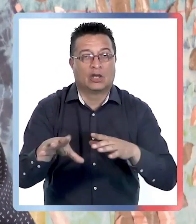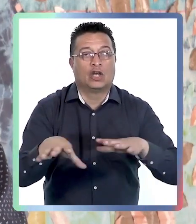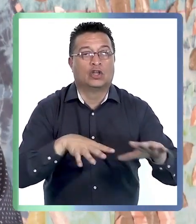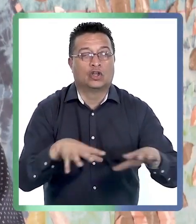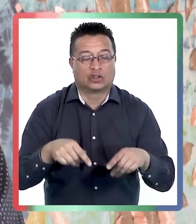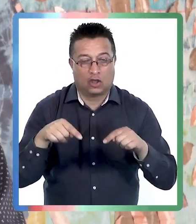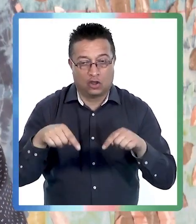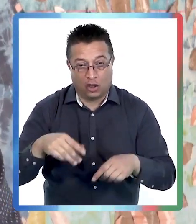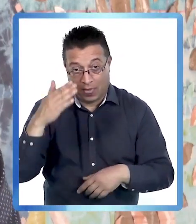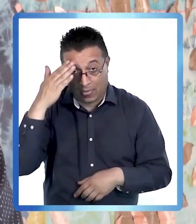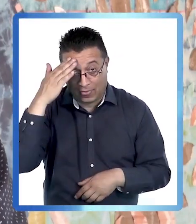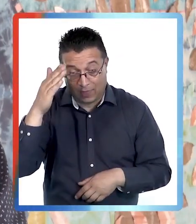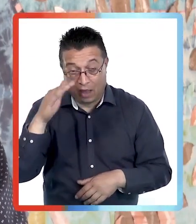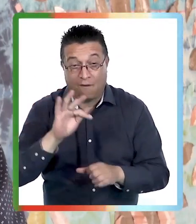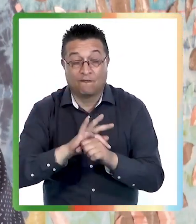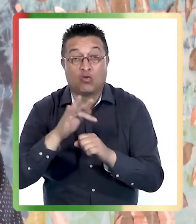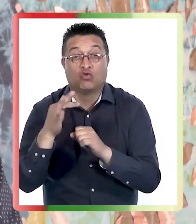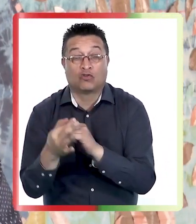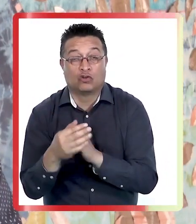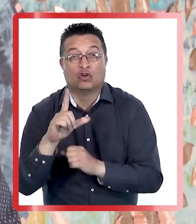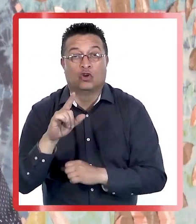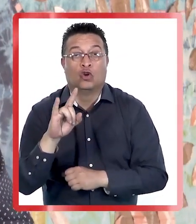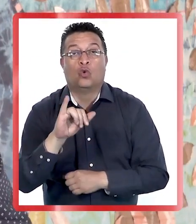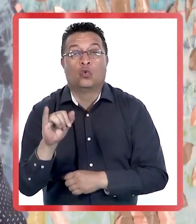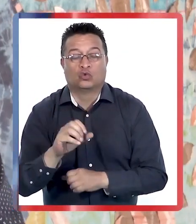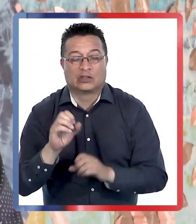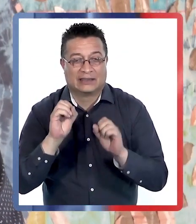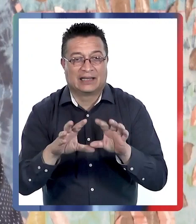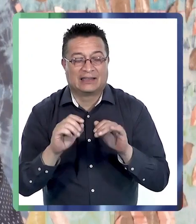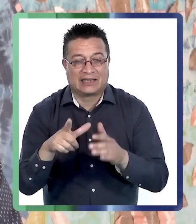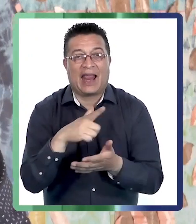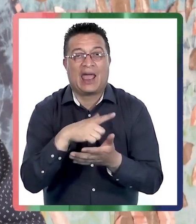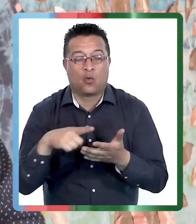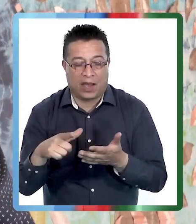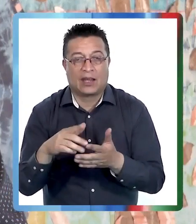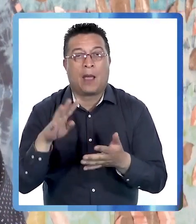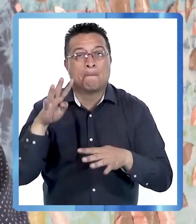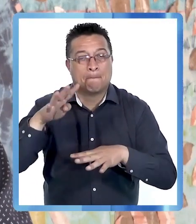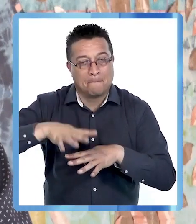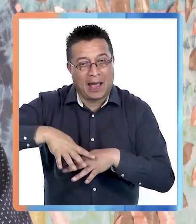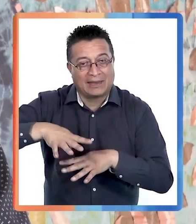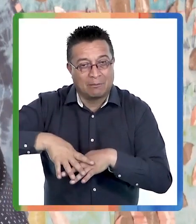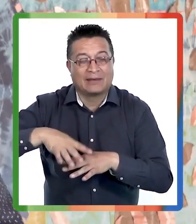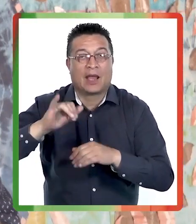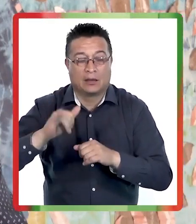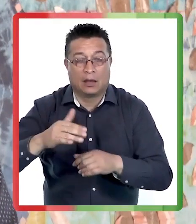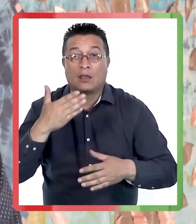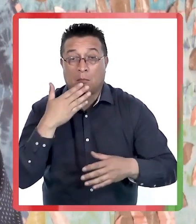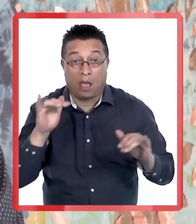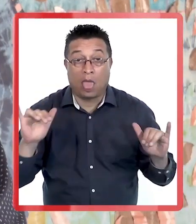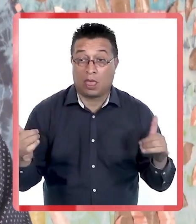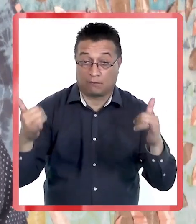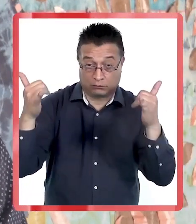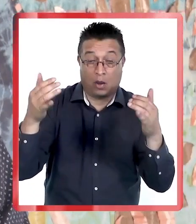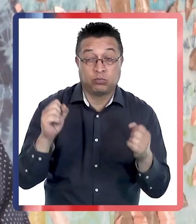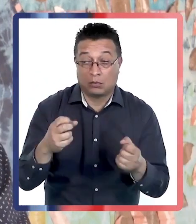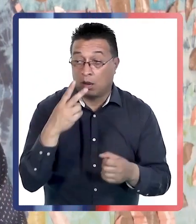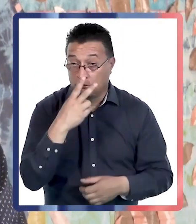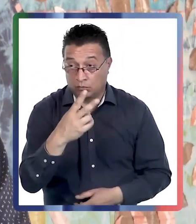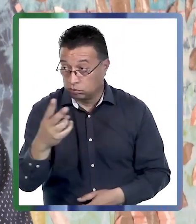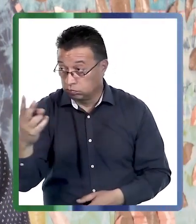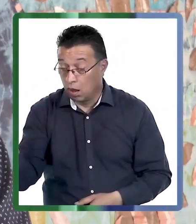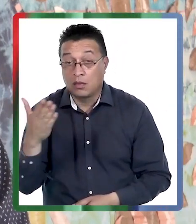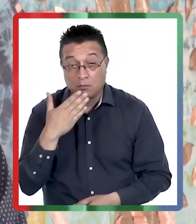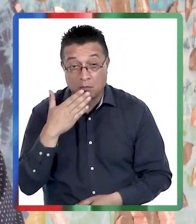diversos elementos que hoy en día la fundación luz puede utilizar en la enseñanza del lenguaje las matemáticas y también del esparcimiento porque